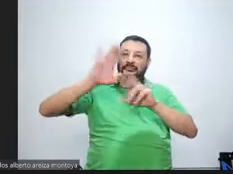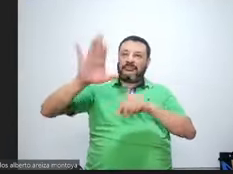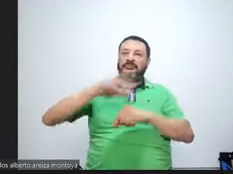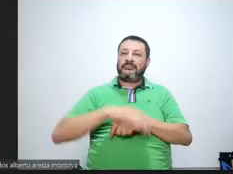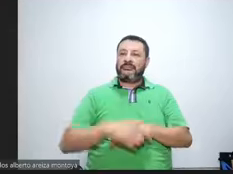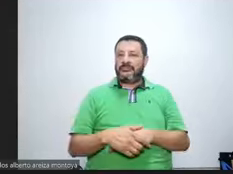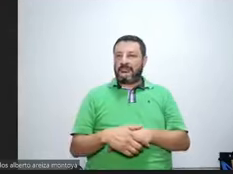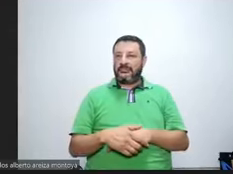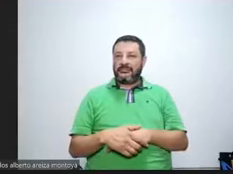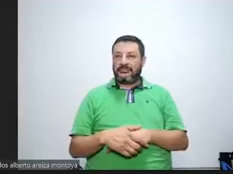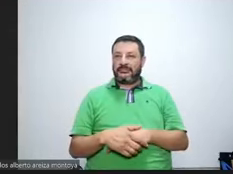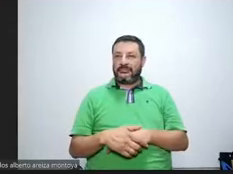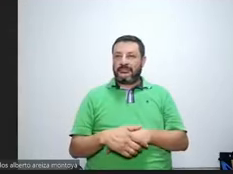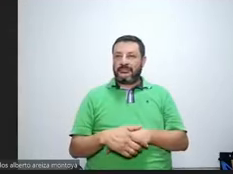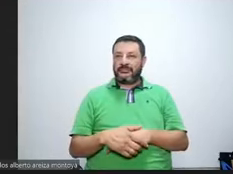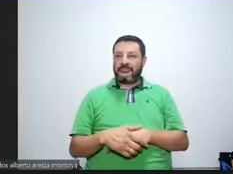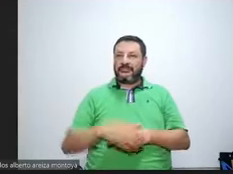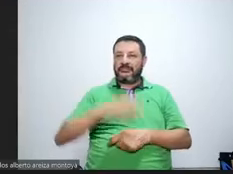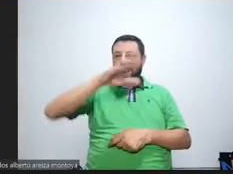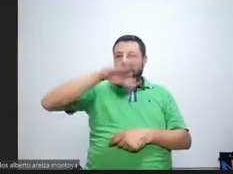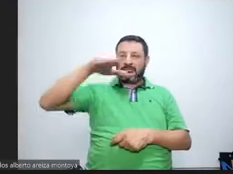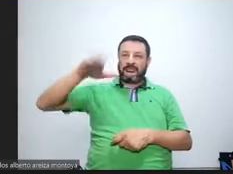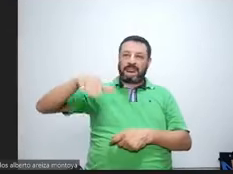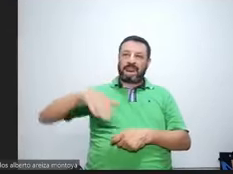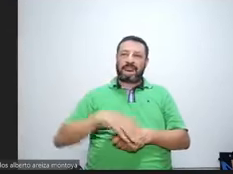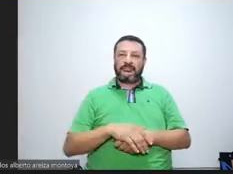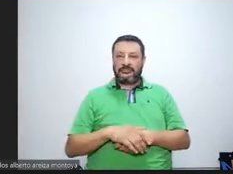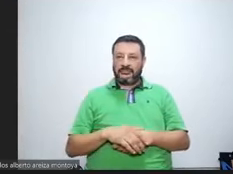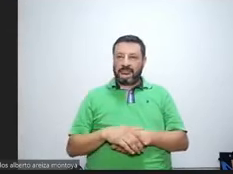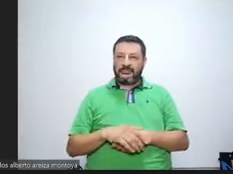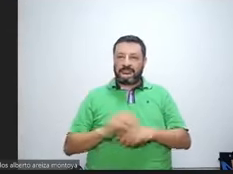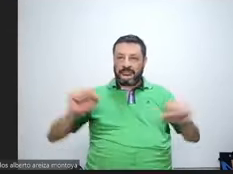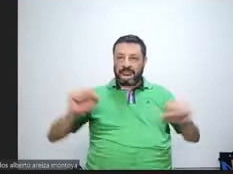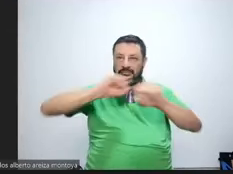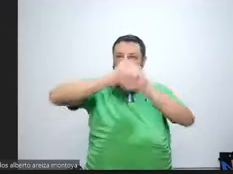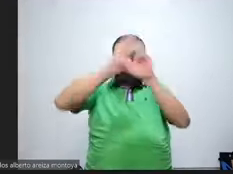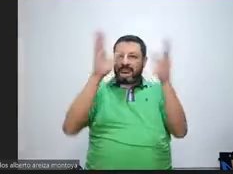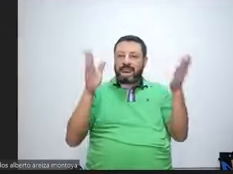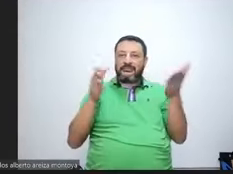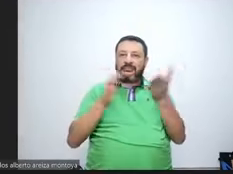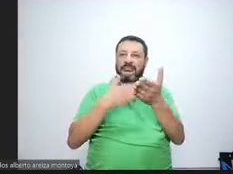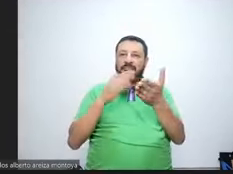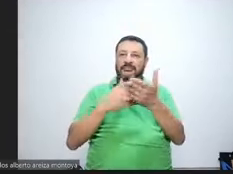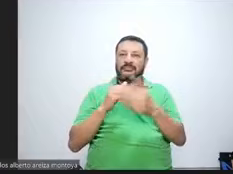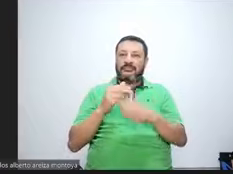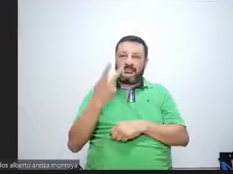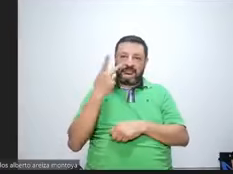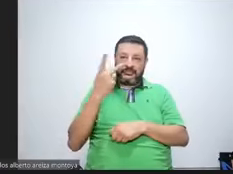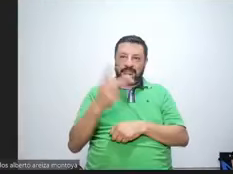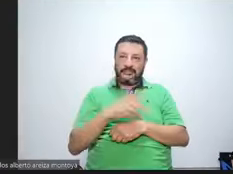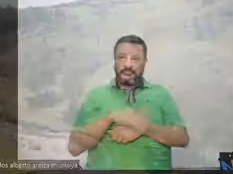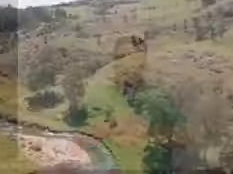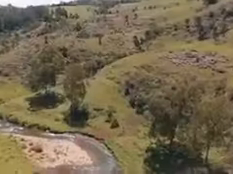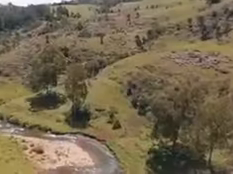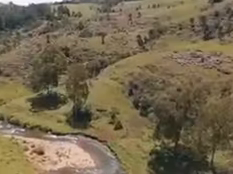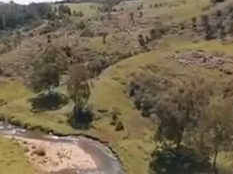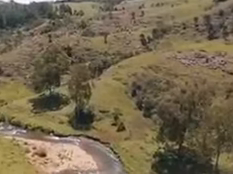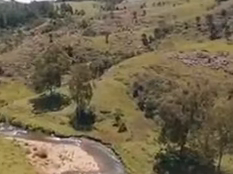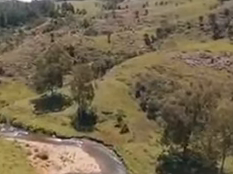llama Antioquia es mágica a la carta. Y vamos a ver entonces la presentación de esta